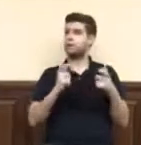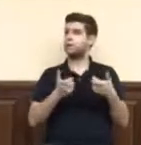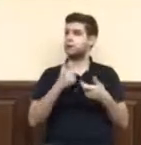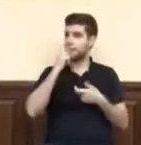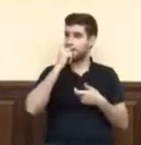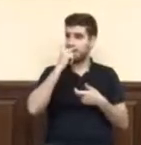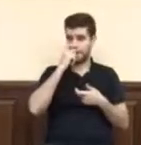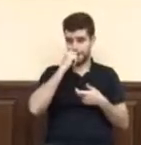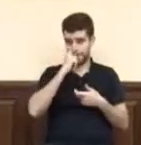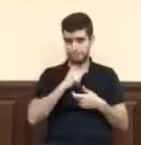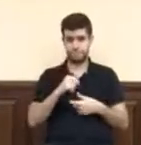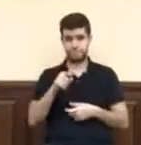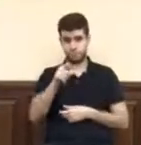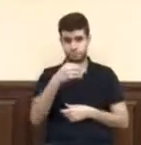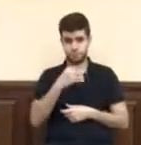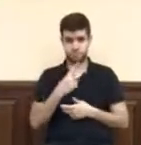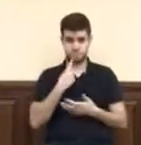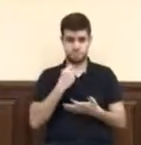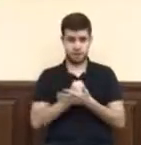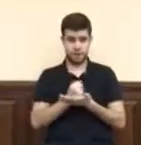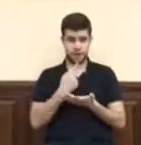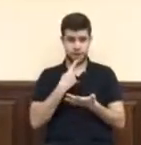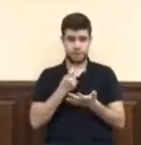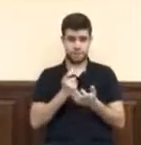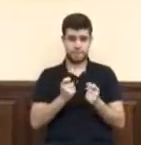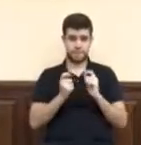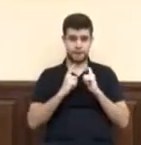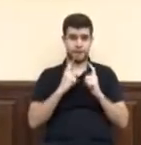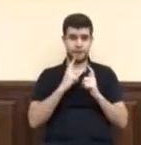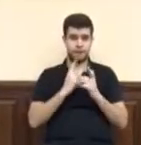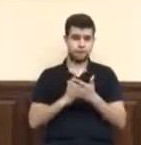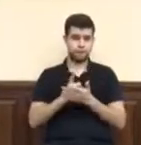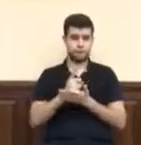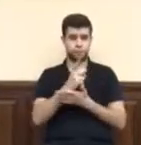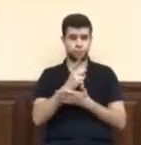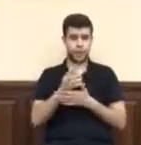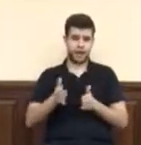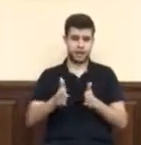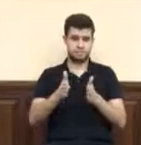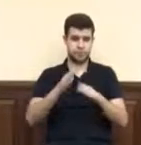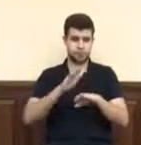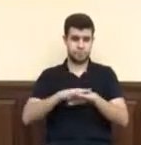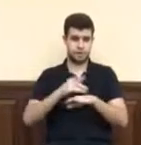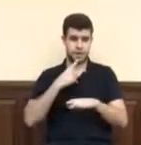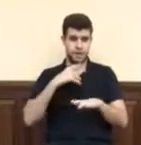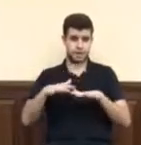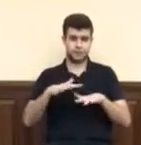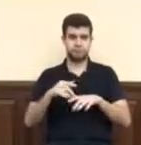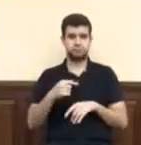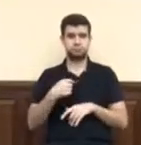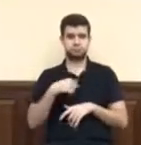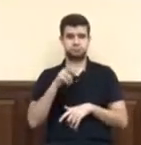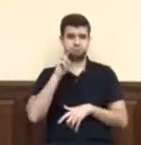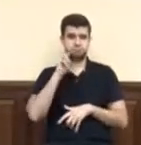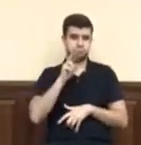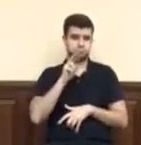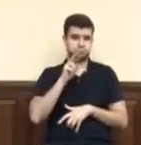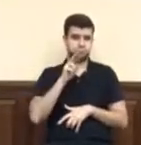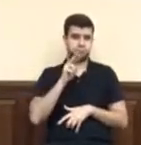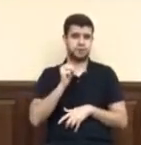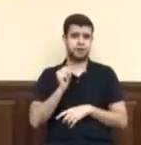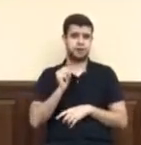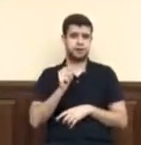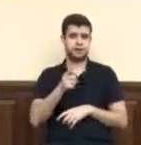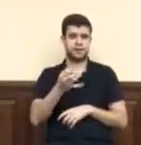y que han marcado ustedes la hoja de ruta para la recuperación de nuestra ciudad, bueno, pues consideramos que es de recibo que